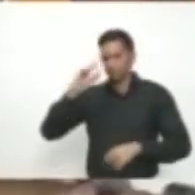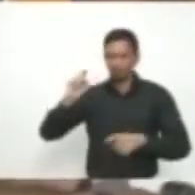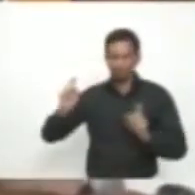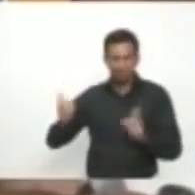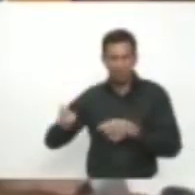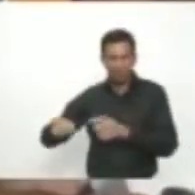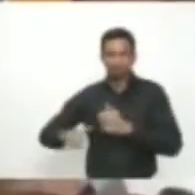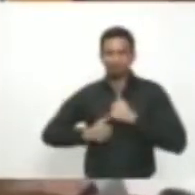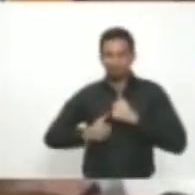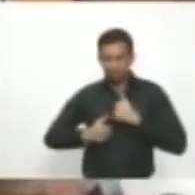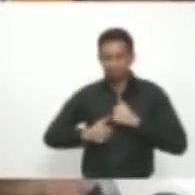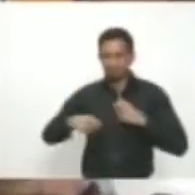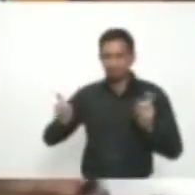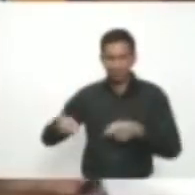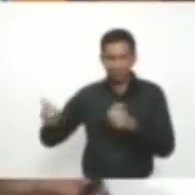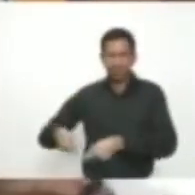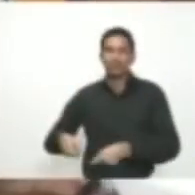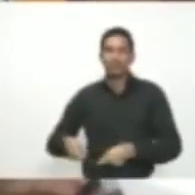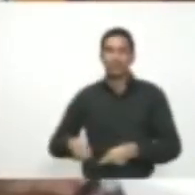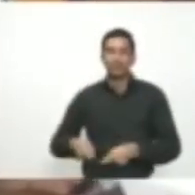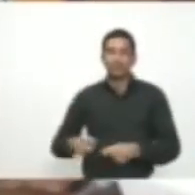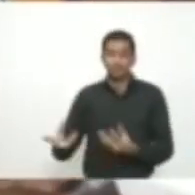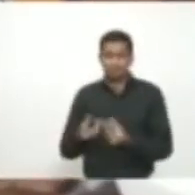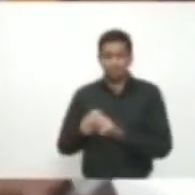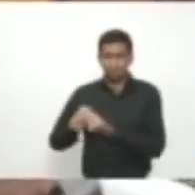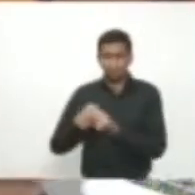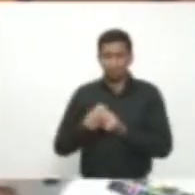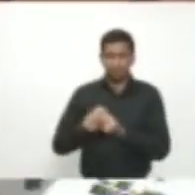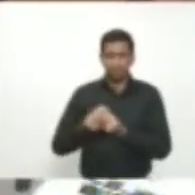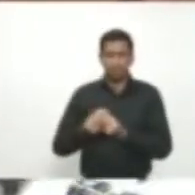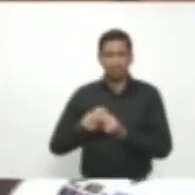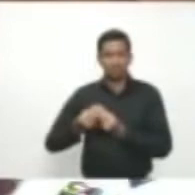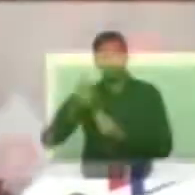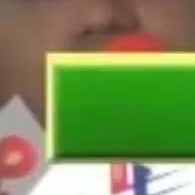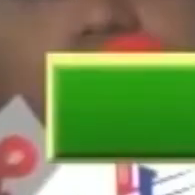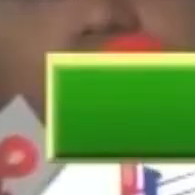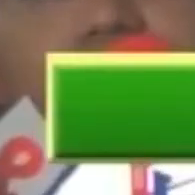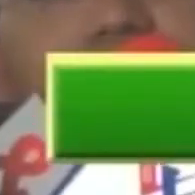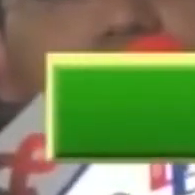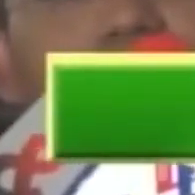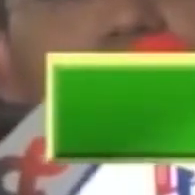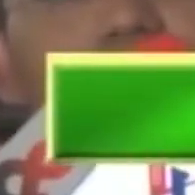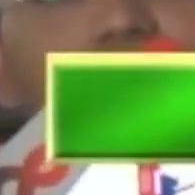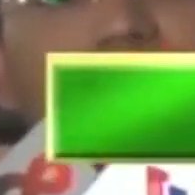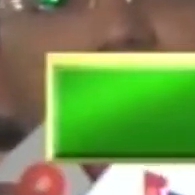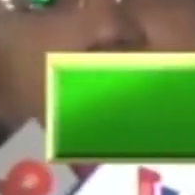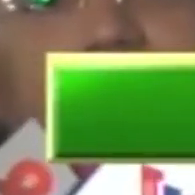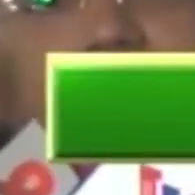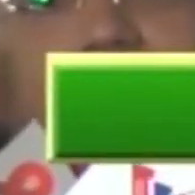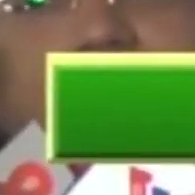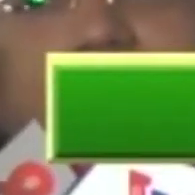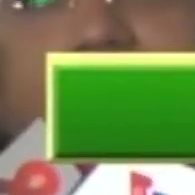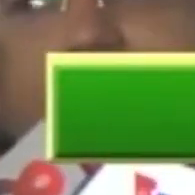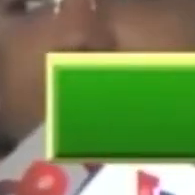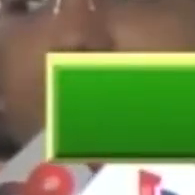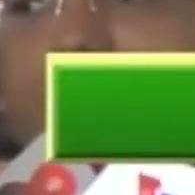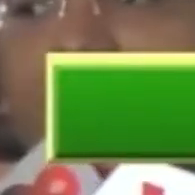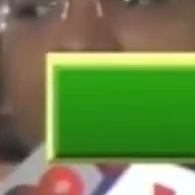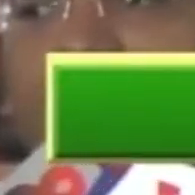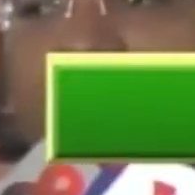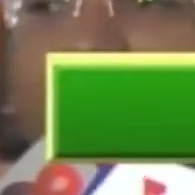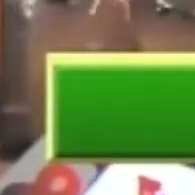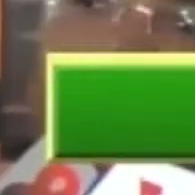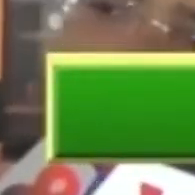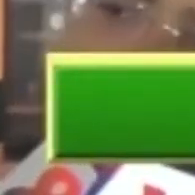tanto, francamente, no creo que ellos se puedan arropar con nombres pseudopolíticos o hábitos que